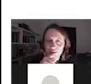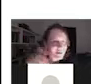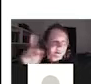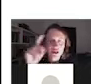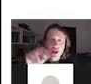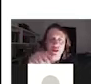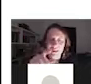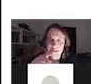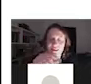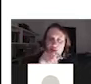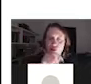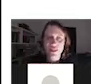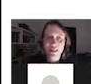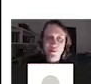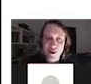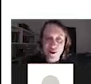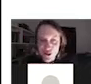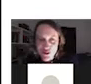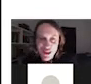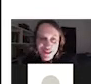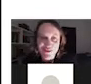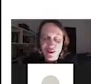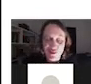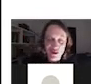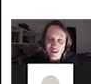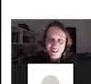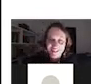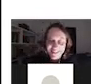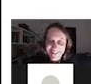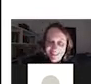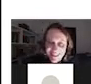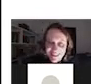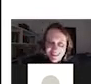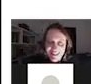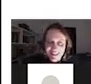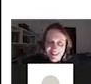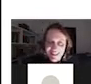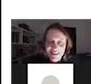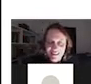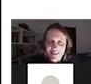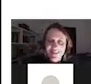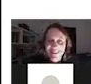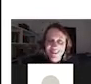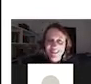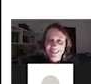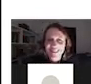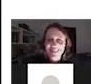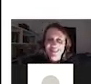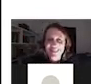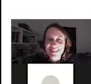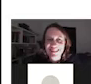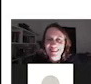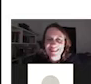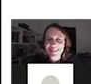No se escucha. No, sí, te escuchó a ti, pero no se escuchó a la segunda voz. Ya, entonces vamos a hablar